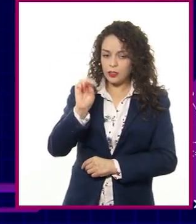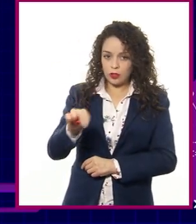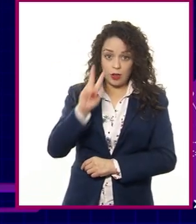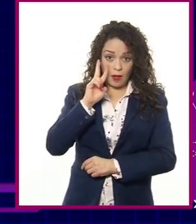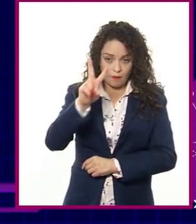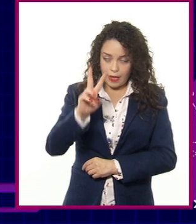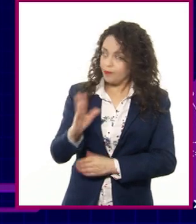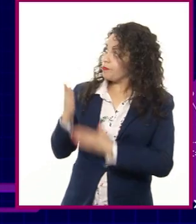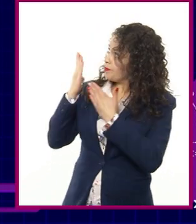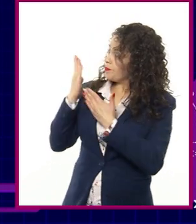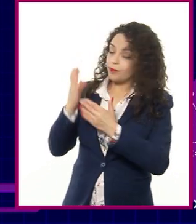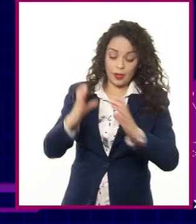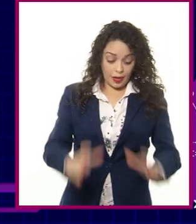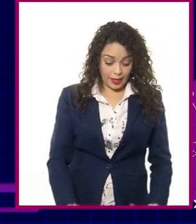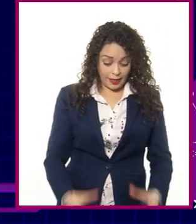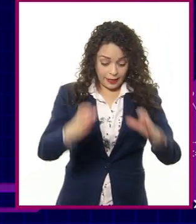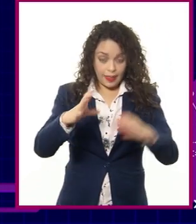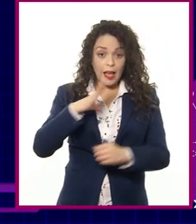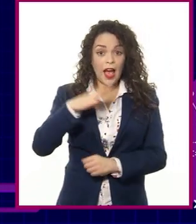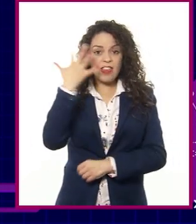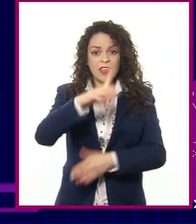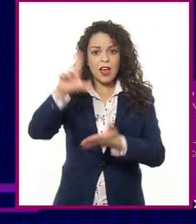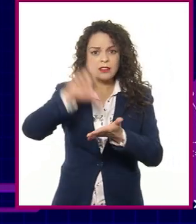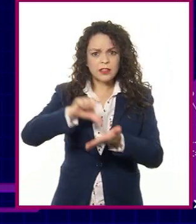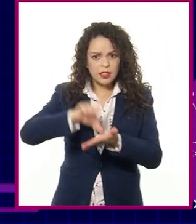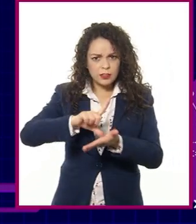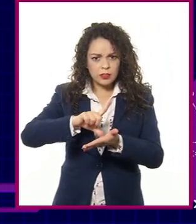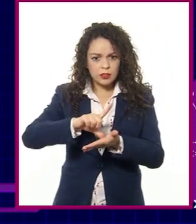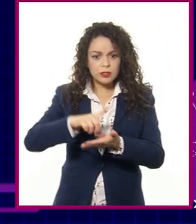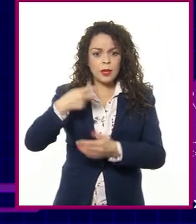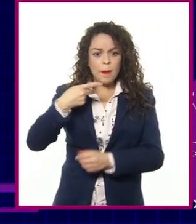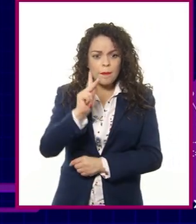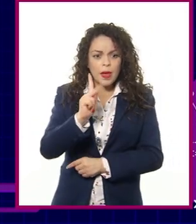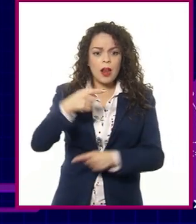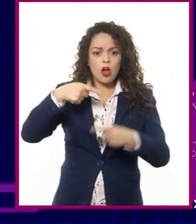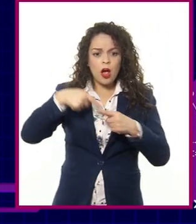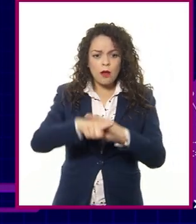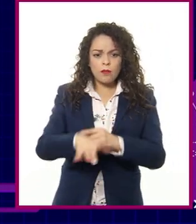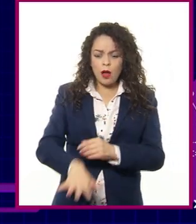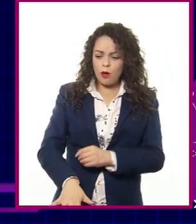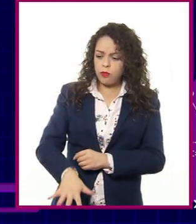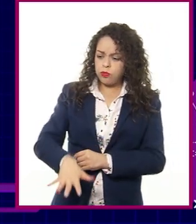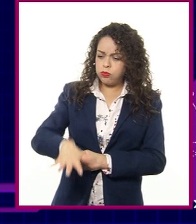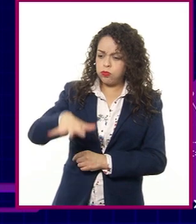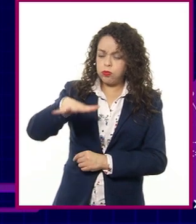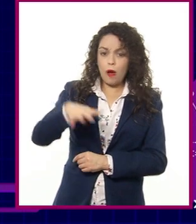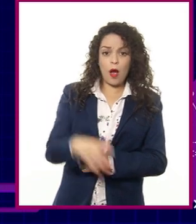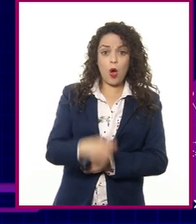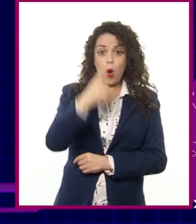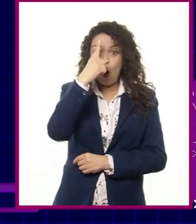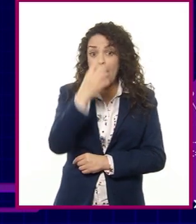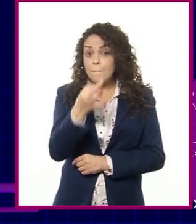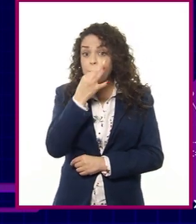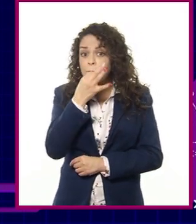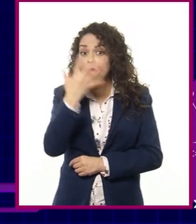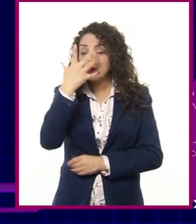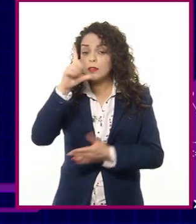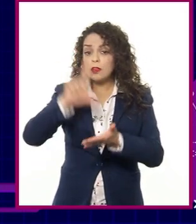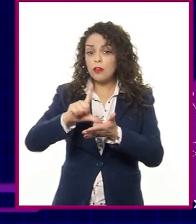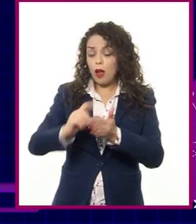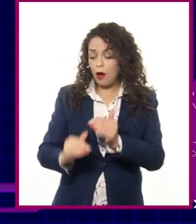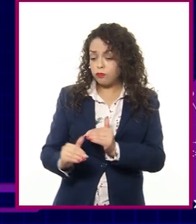tiene 10 litros y se comienza a llenar a una razón de 5 litros por minuto. 2. En